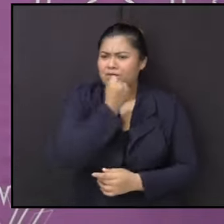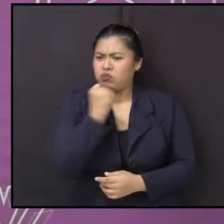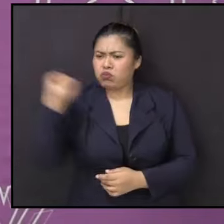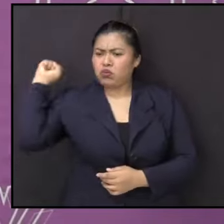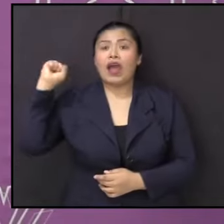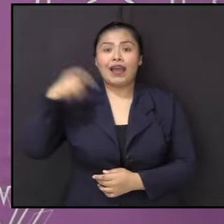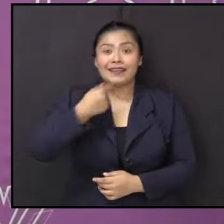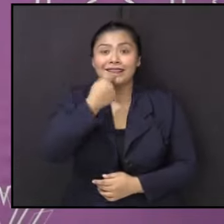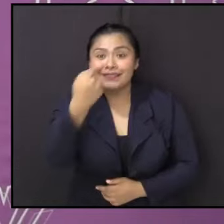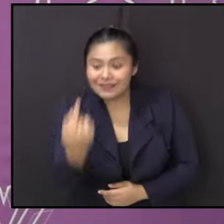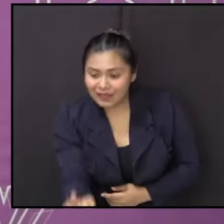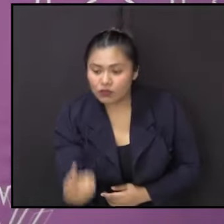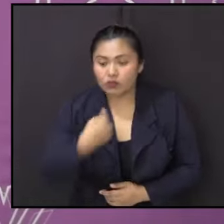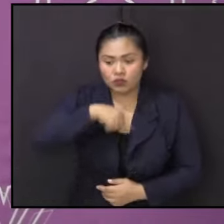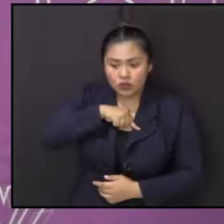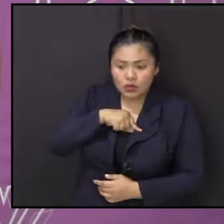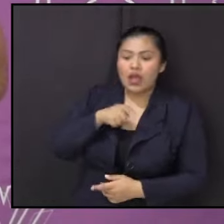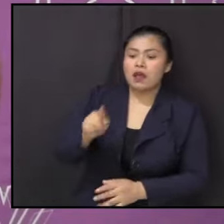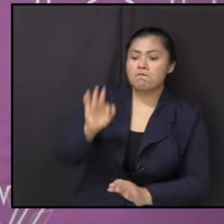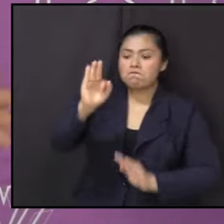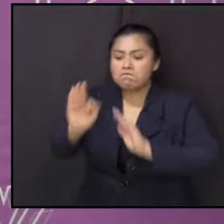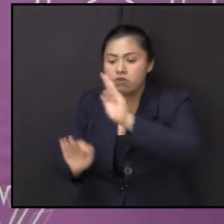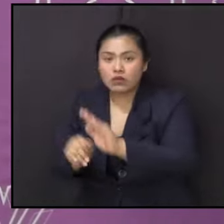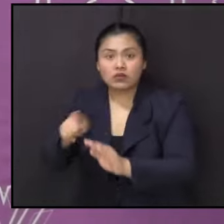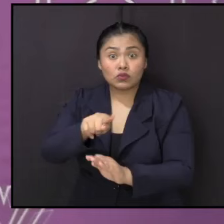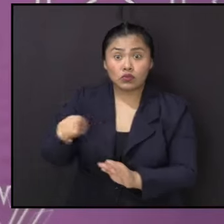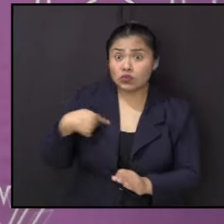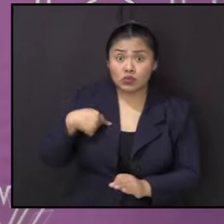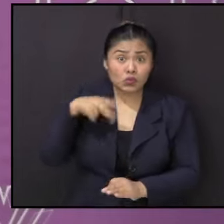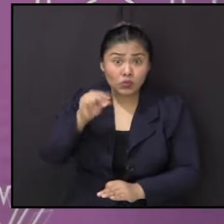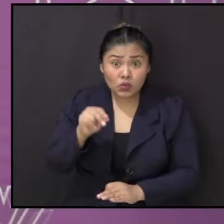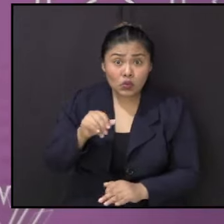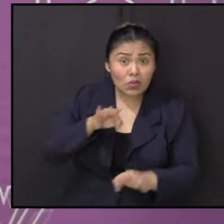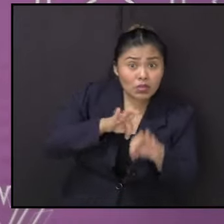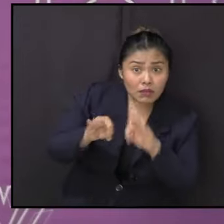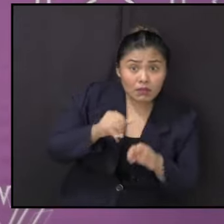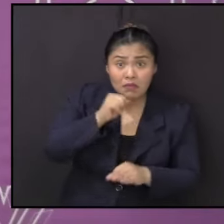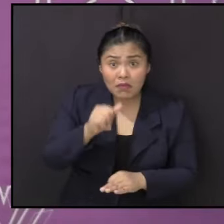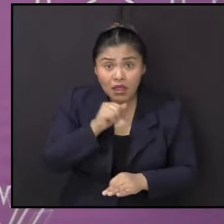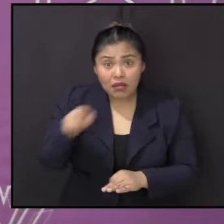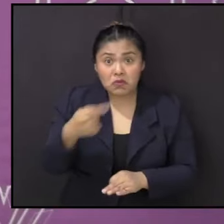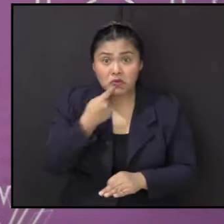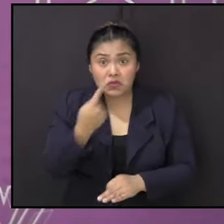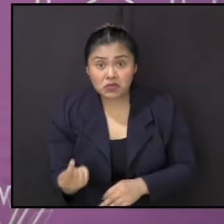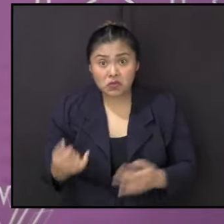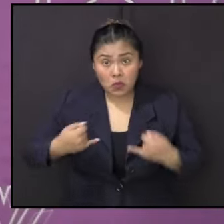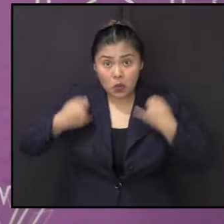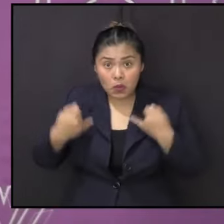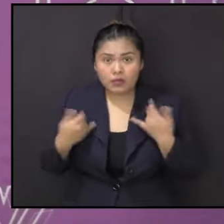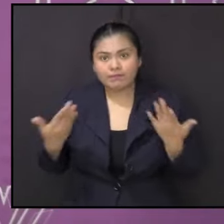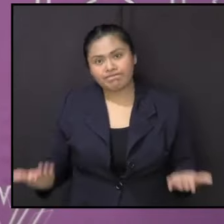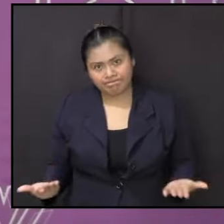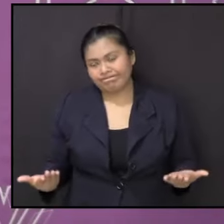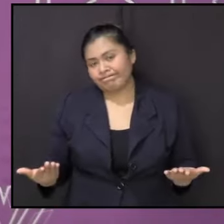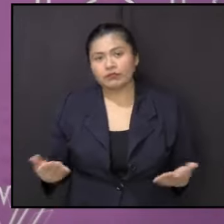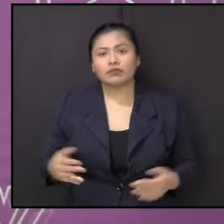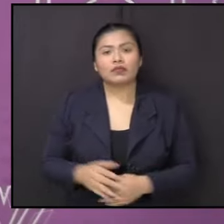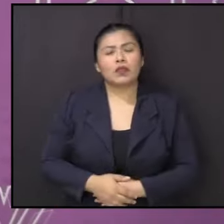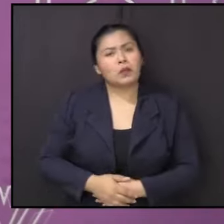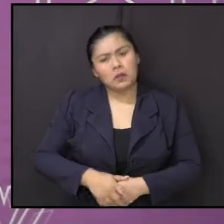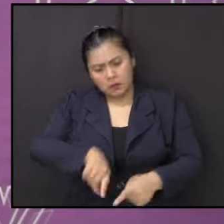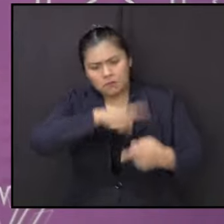no trabajamos por los niños y la juventud, no vamos a llegar absolutamente a ningún lado. Segundo, una jornada o muchas